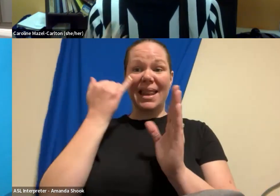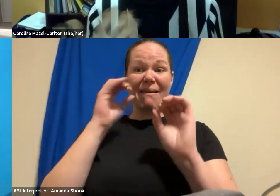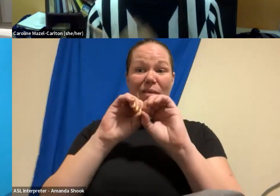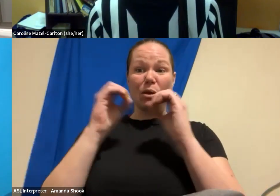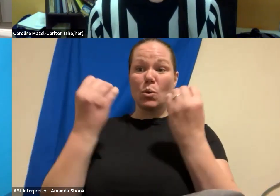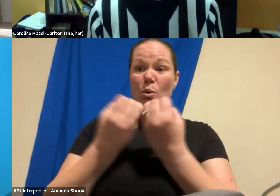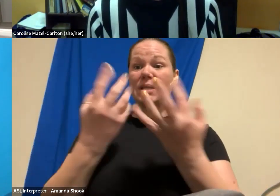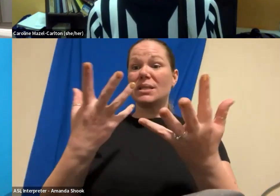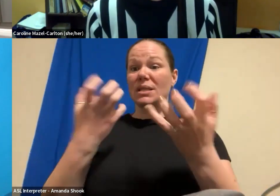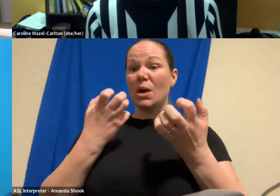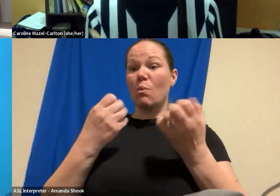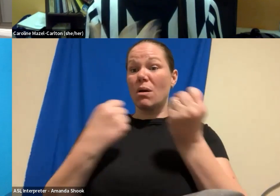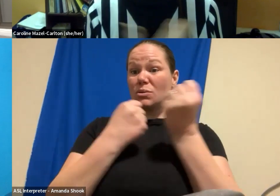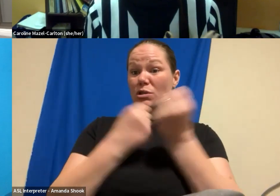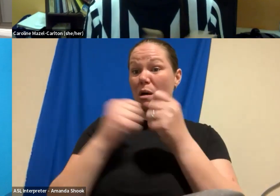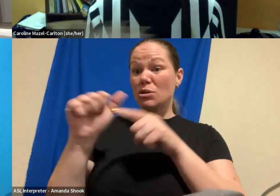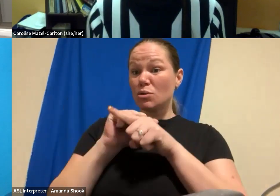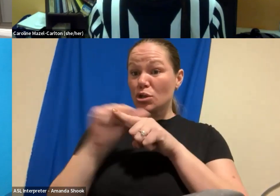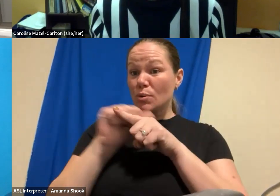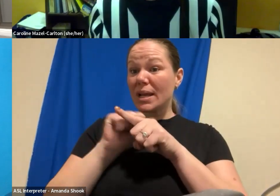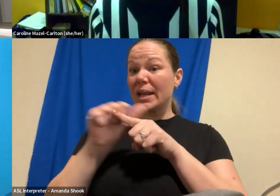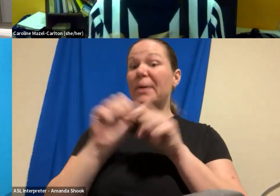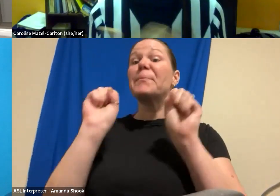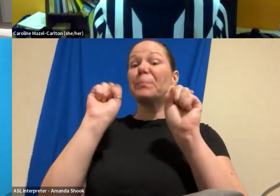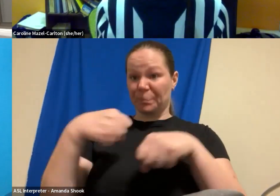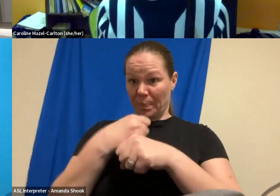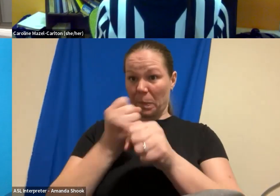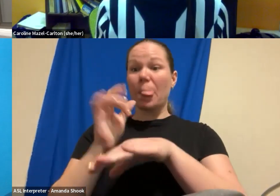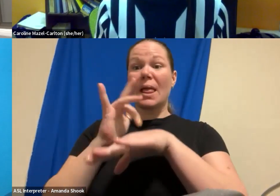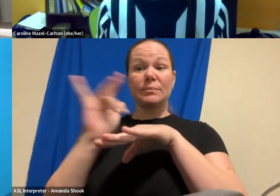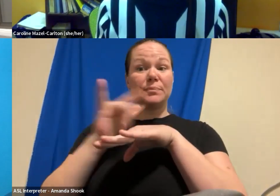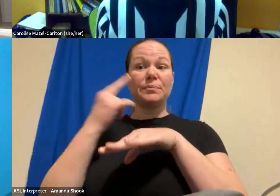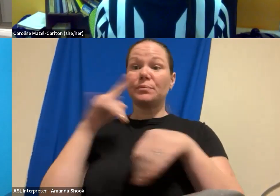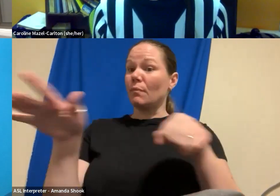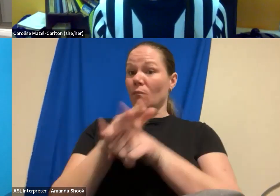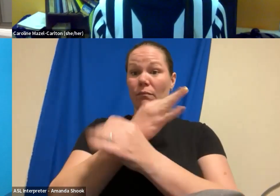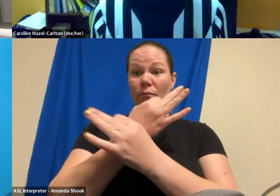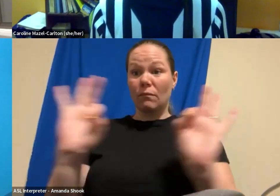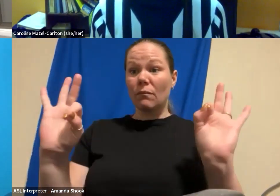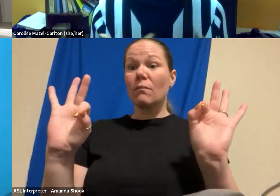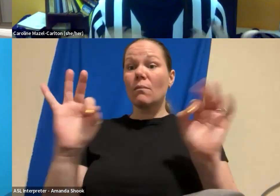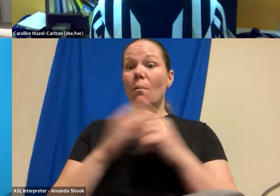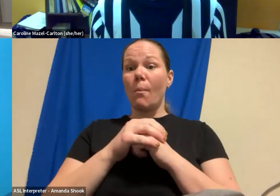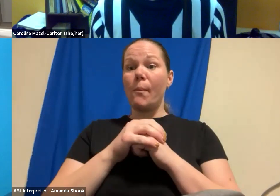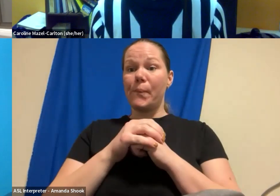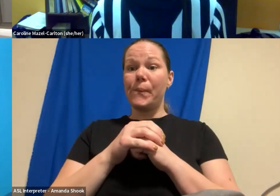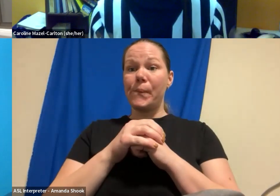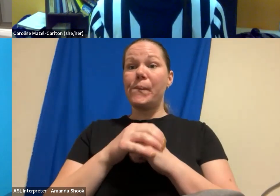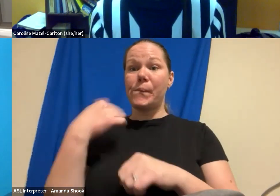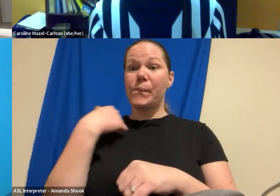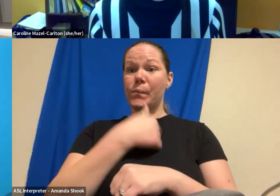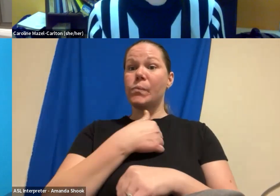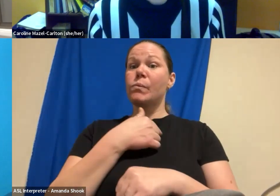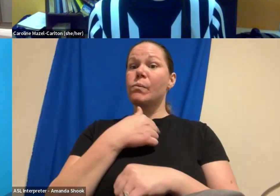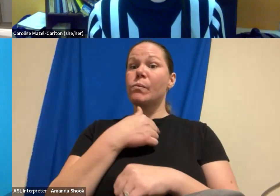o capacitadores? Pero si hay alguien que quisiera patrocinar los entrenamientos que, para que